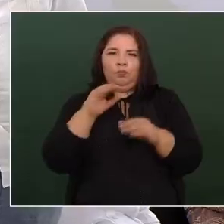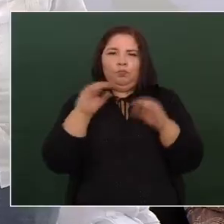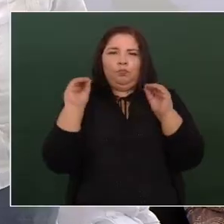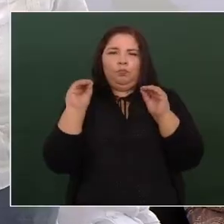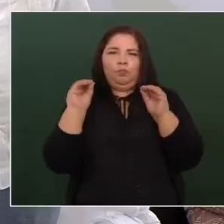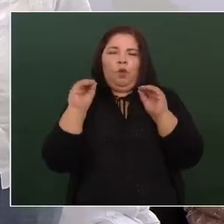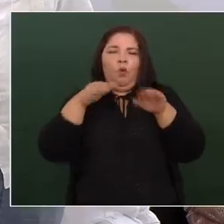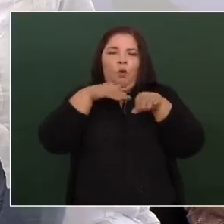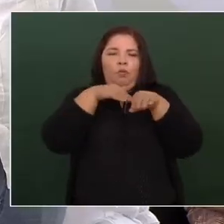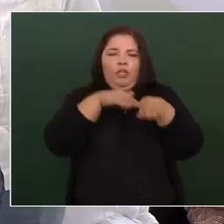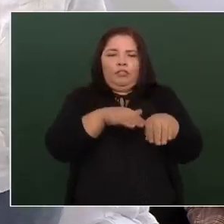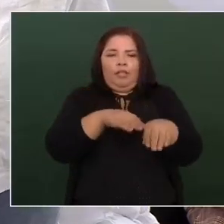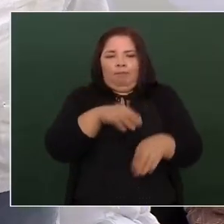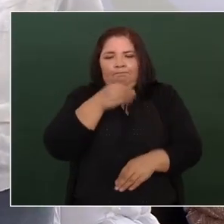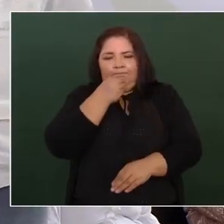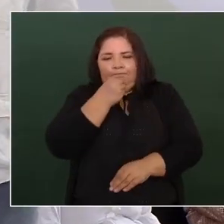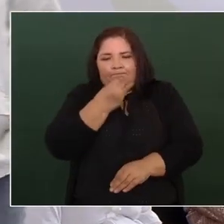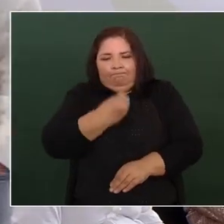obedecían y callaban.